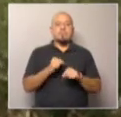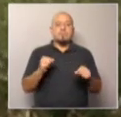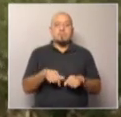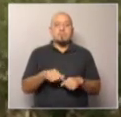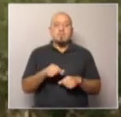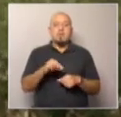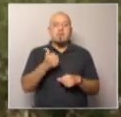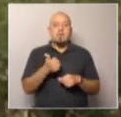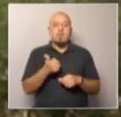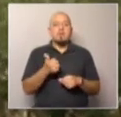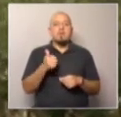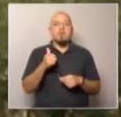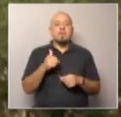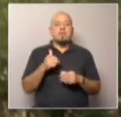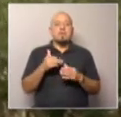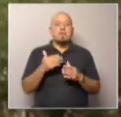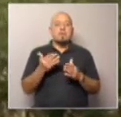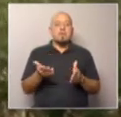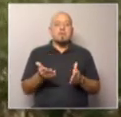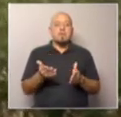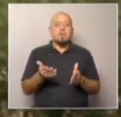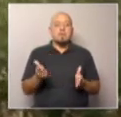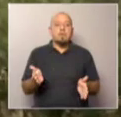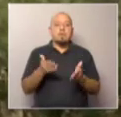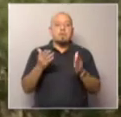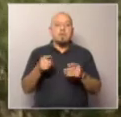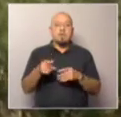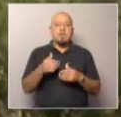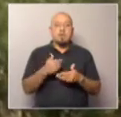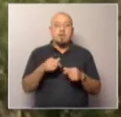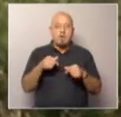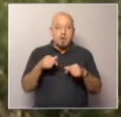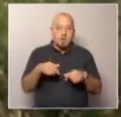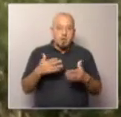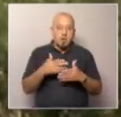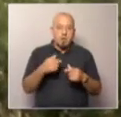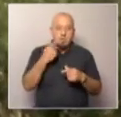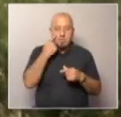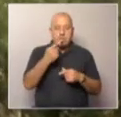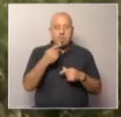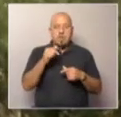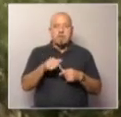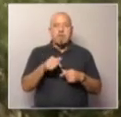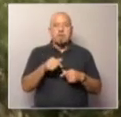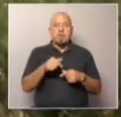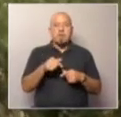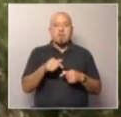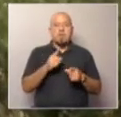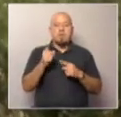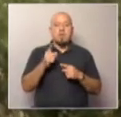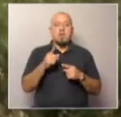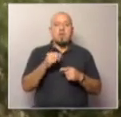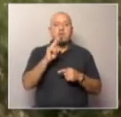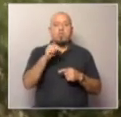ganar recursos para, bueno, darle para adelante a las obras que presentan. En este caso, nos vamos a referir hoy a algo que ocurrió en